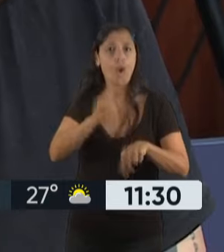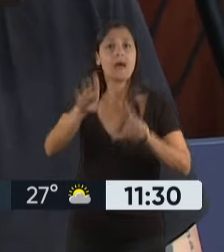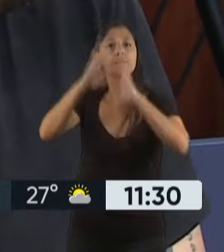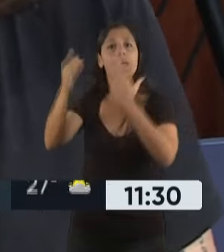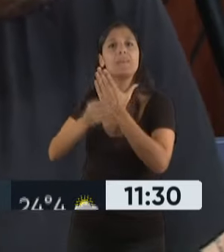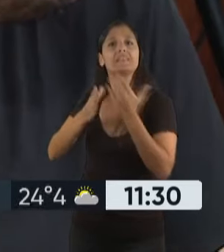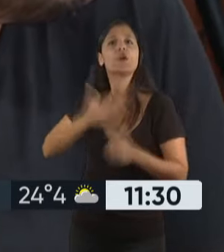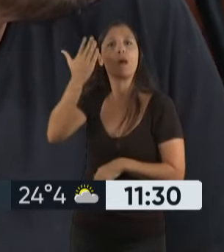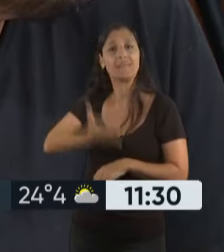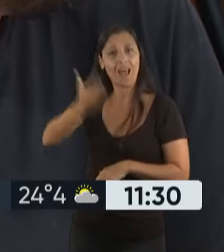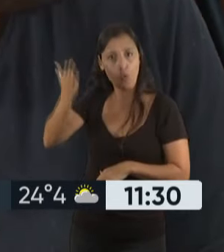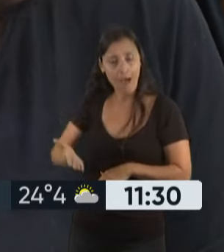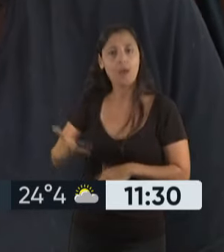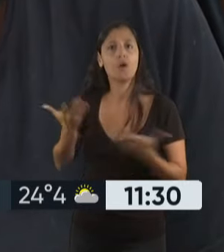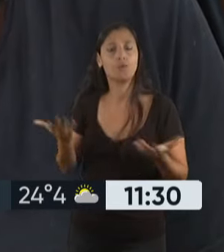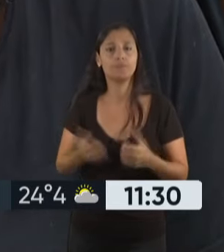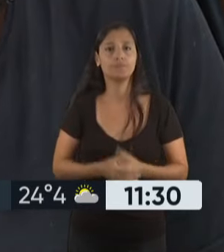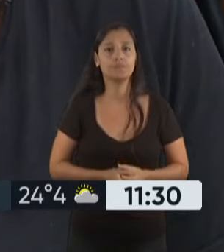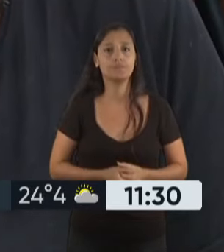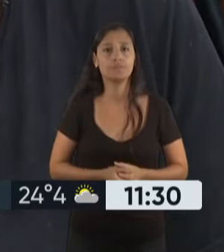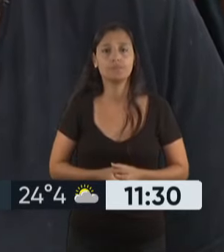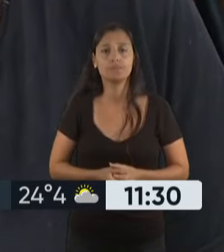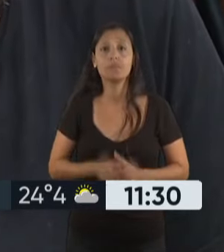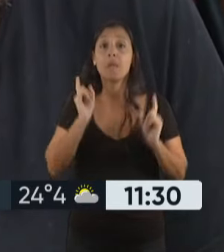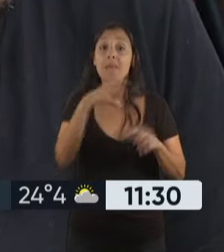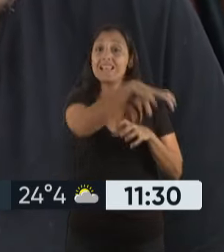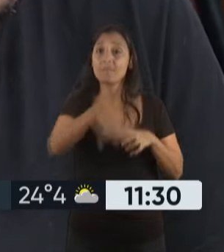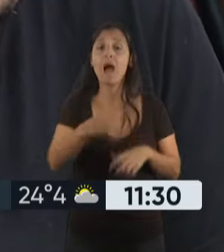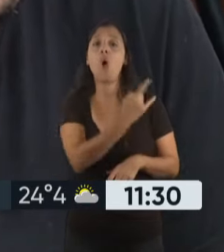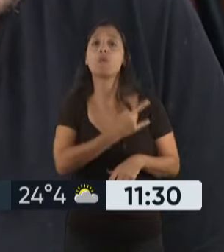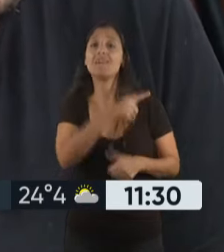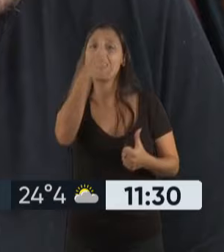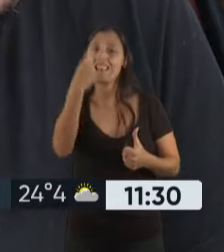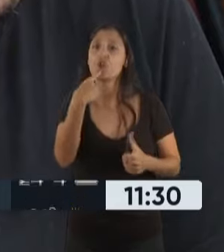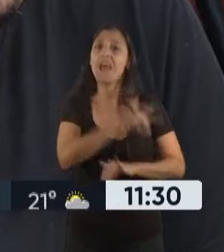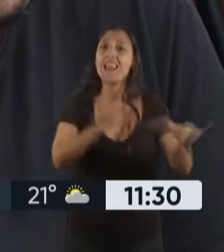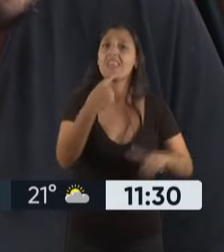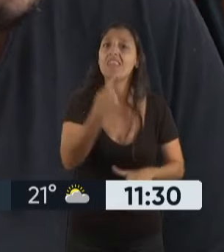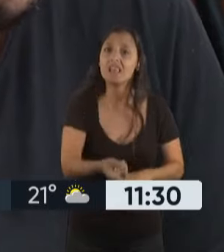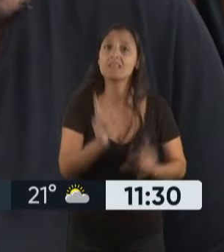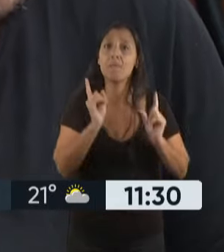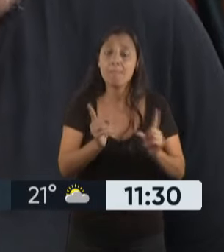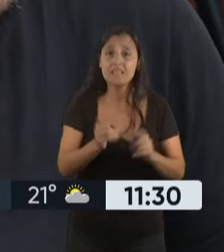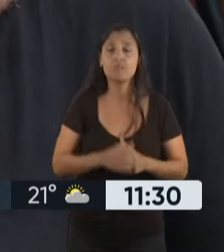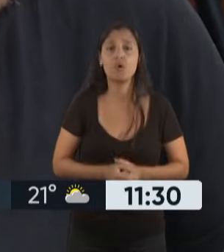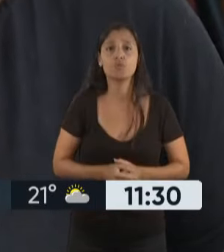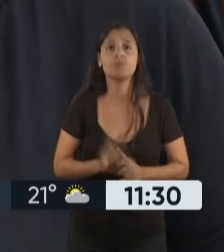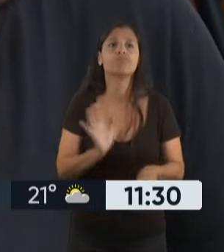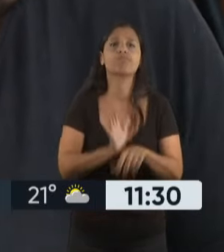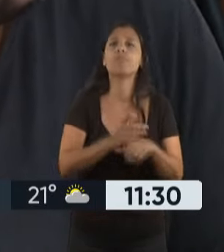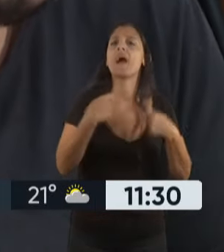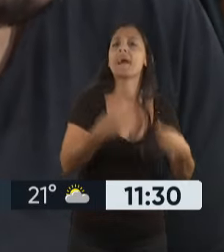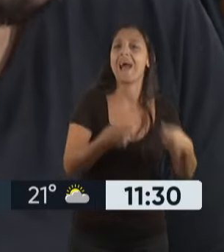de capital humano desde eh las universidades nacionales dicen que esto en realidad como se trata de el gasto de